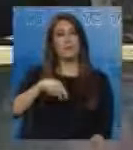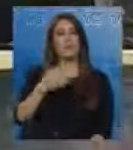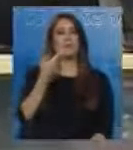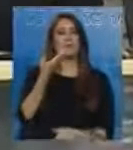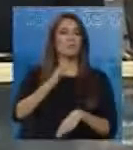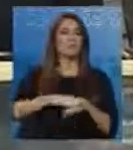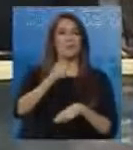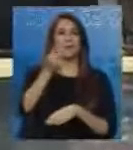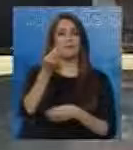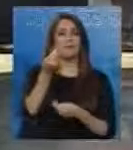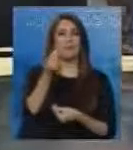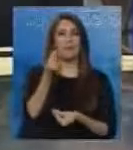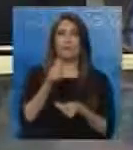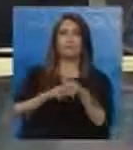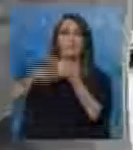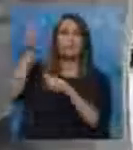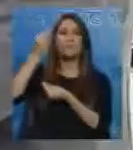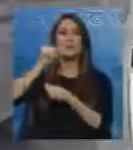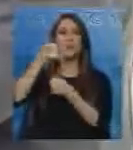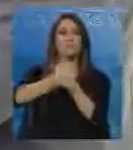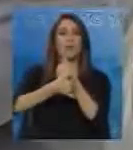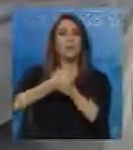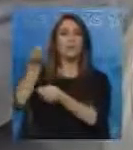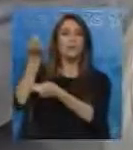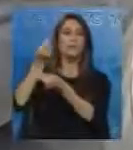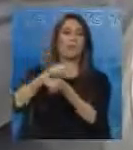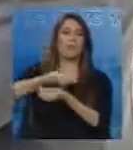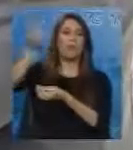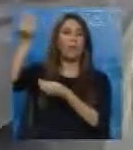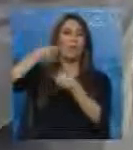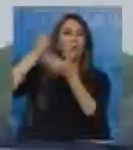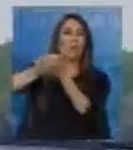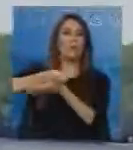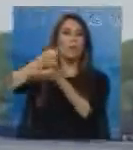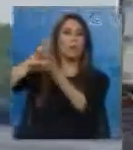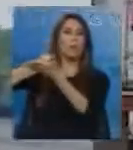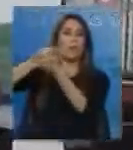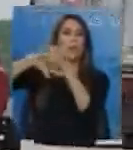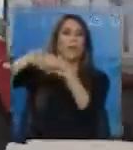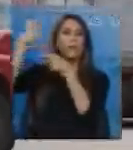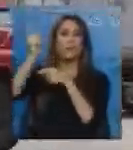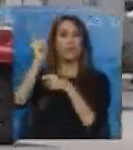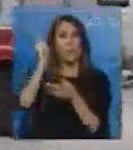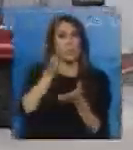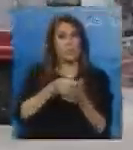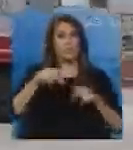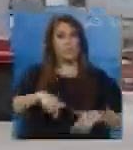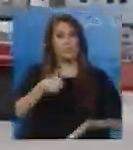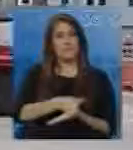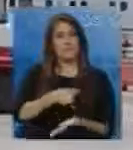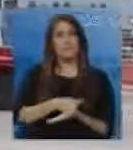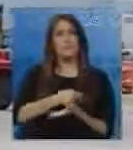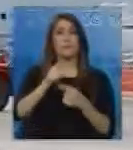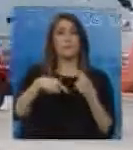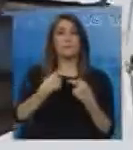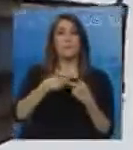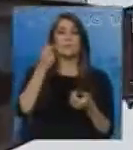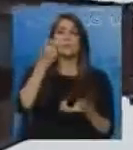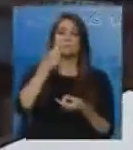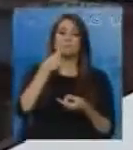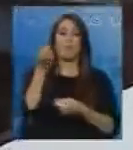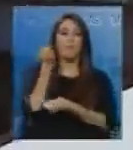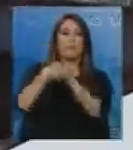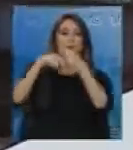divisas, proteger a comerciantes de la frontera por la devaluación del peso colombiano y un impulso a la sustitución de importaciones que ha